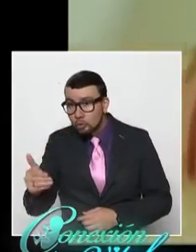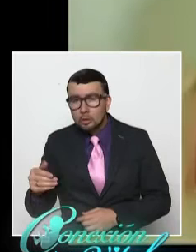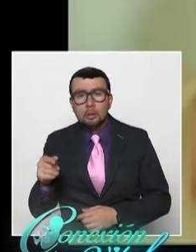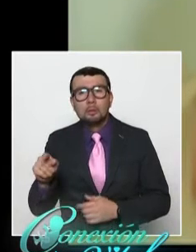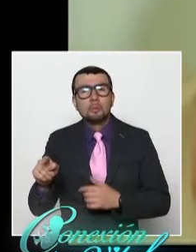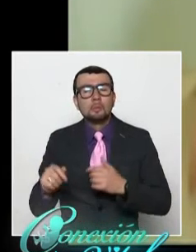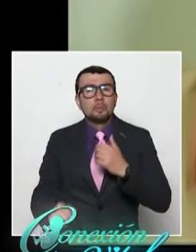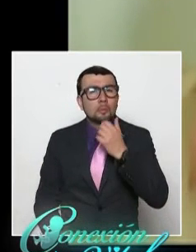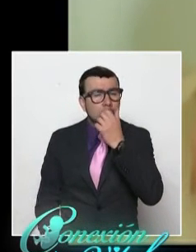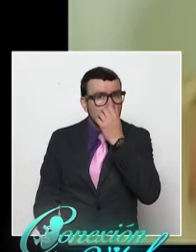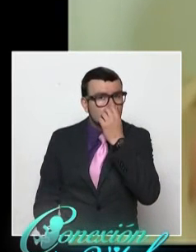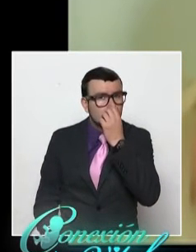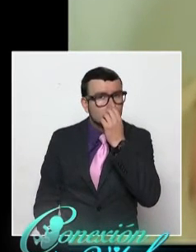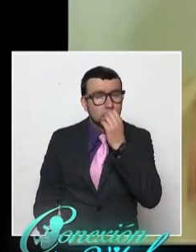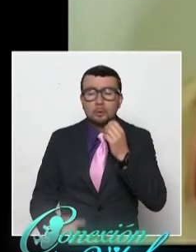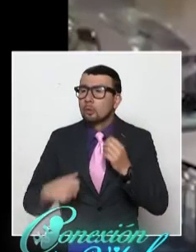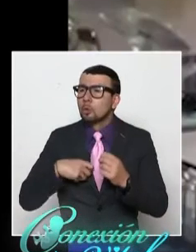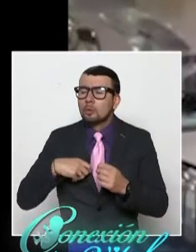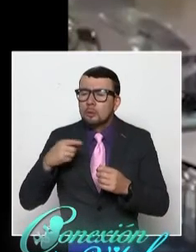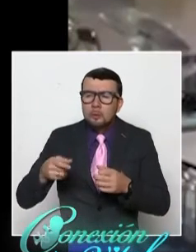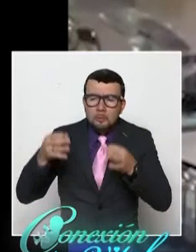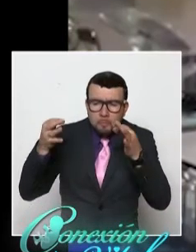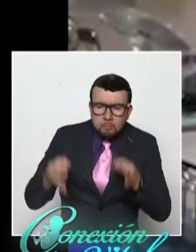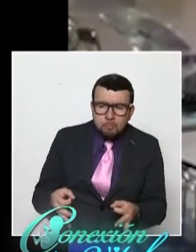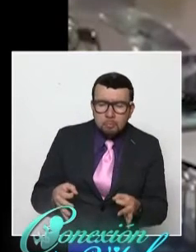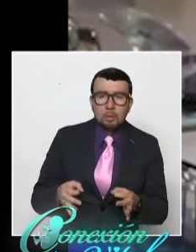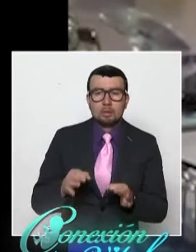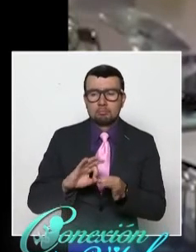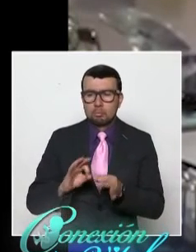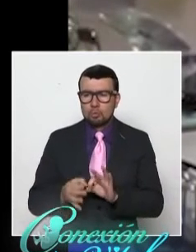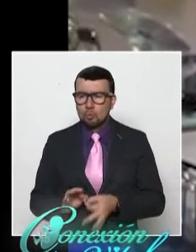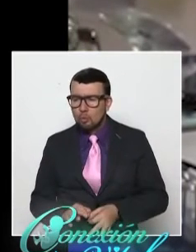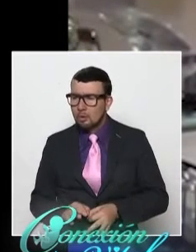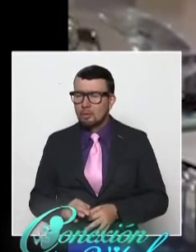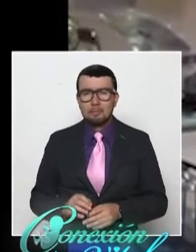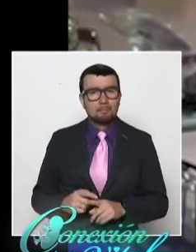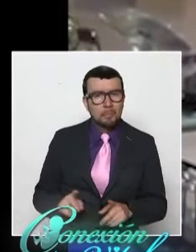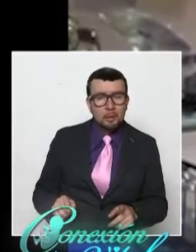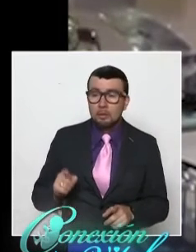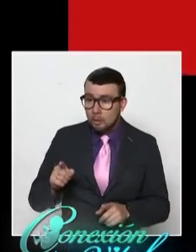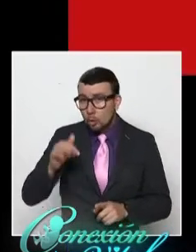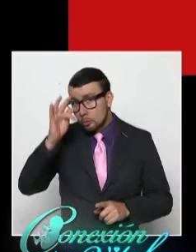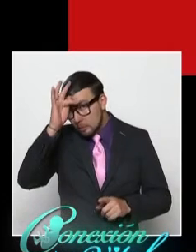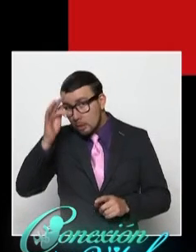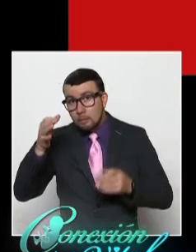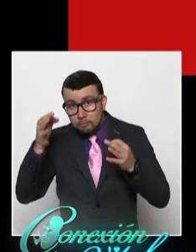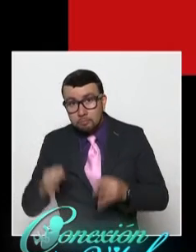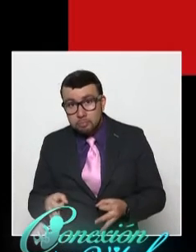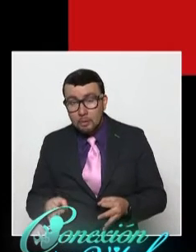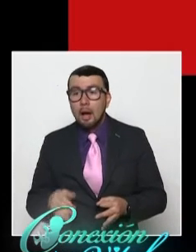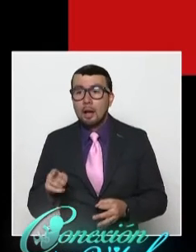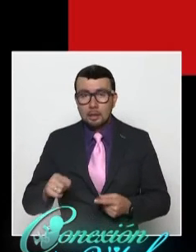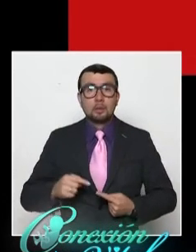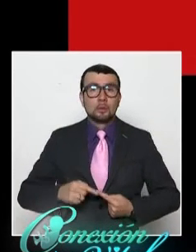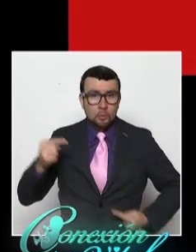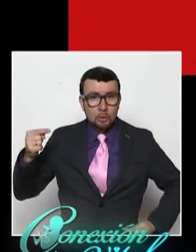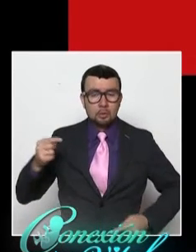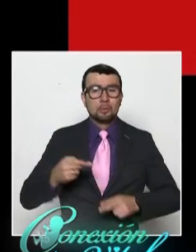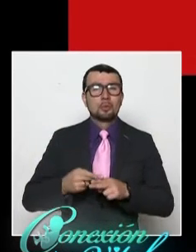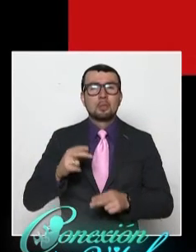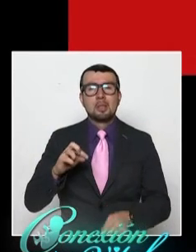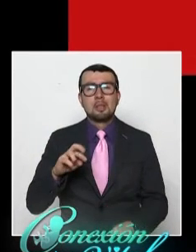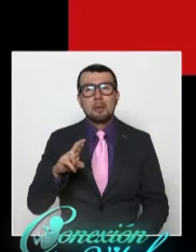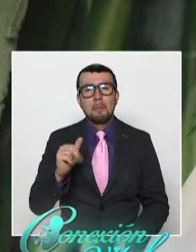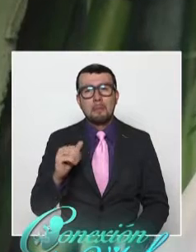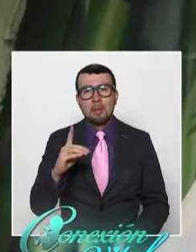tiene una clasificación molecular, pero clínicamente el caso sí es un síndrome de Prader-Willi. Cuando